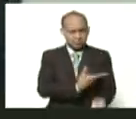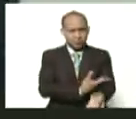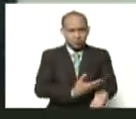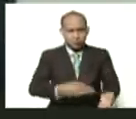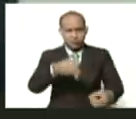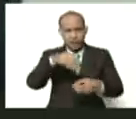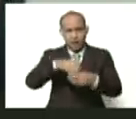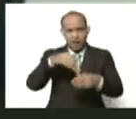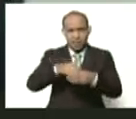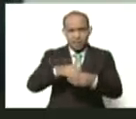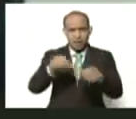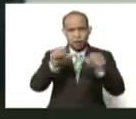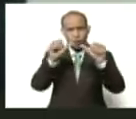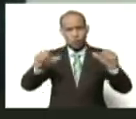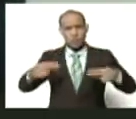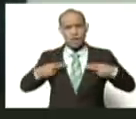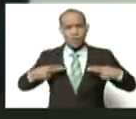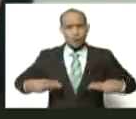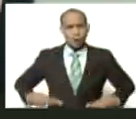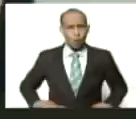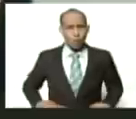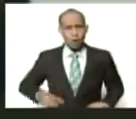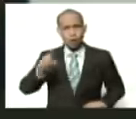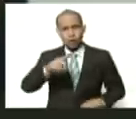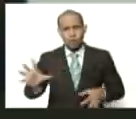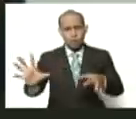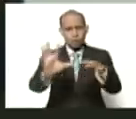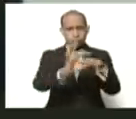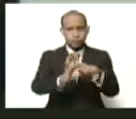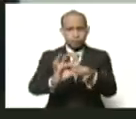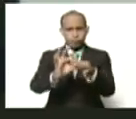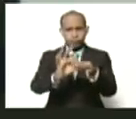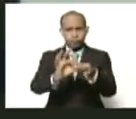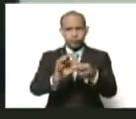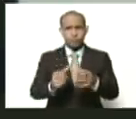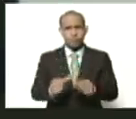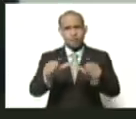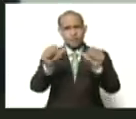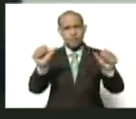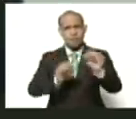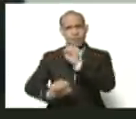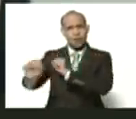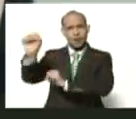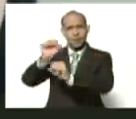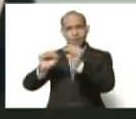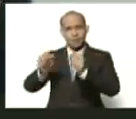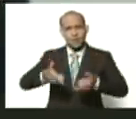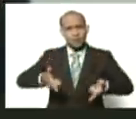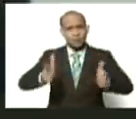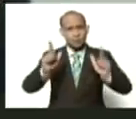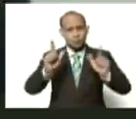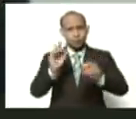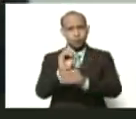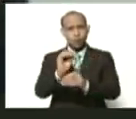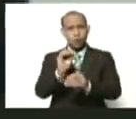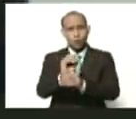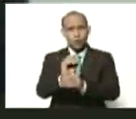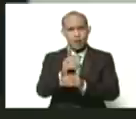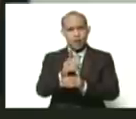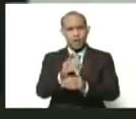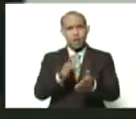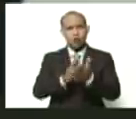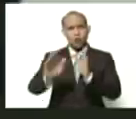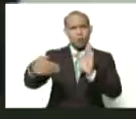sistema inmune humano también forma parte del sistema de defensa que permite compensar la multiplicación del virus